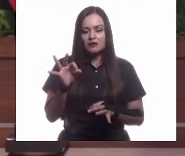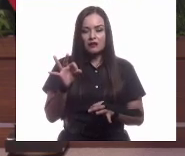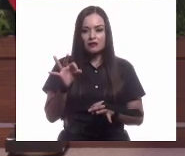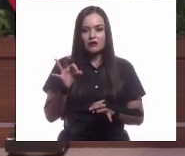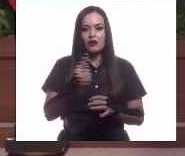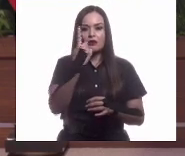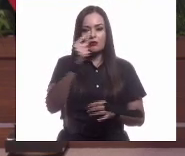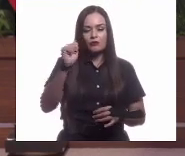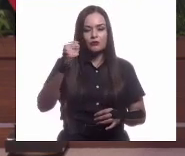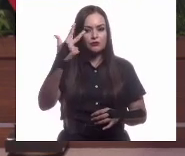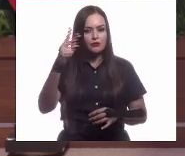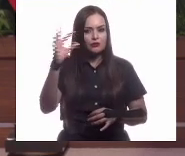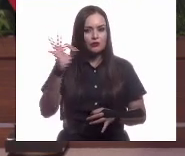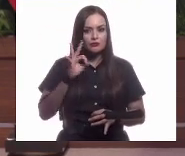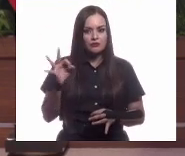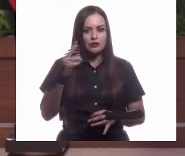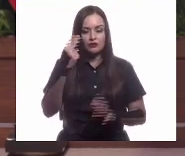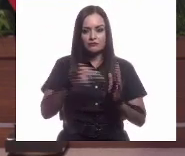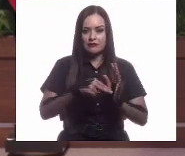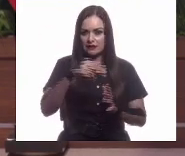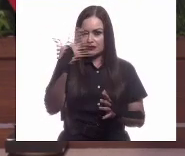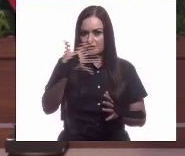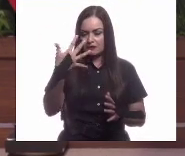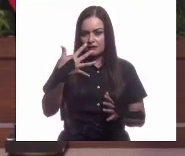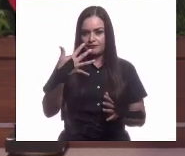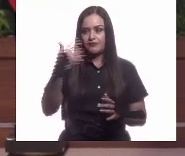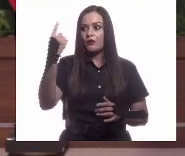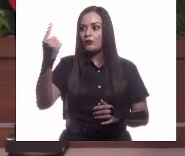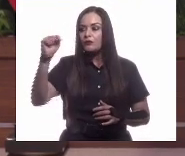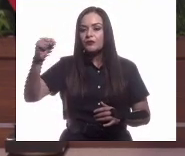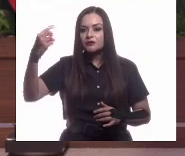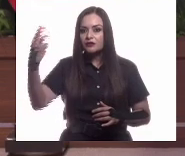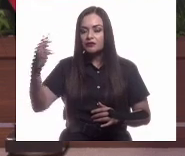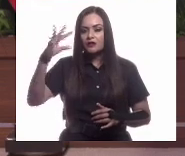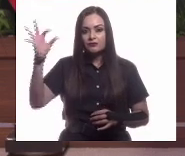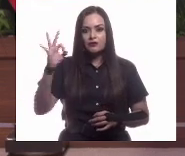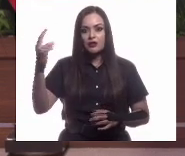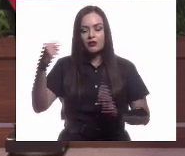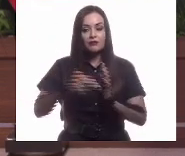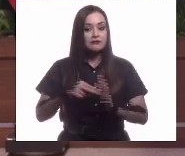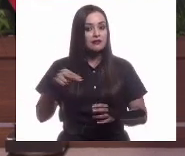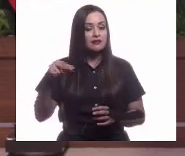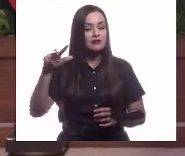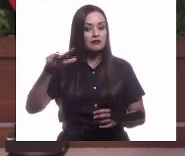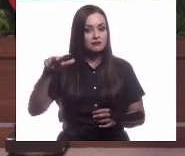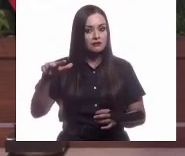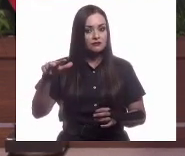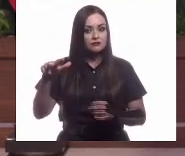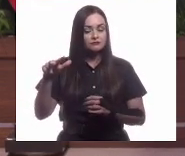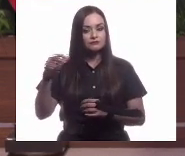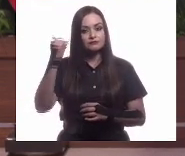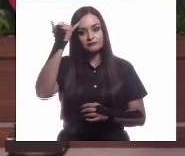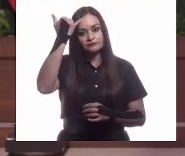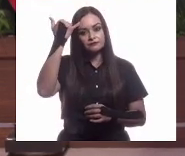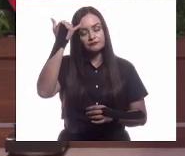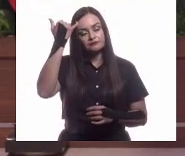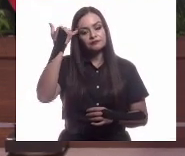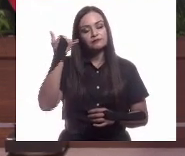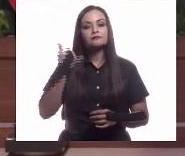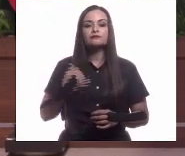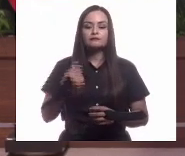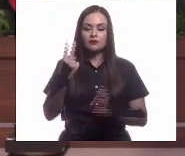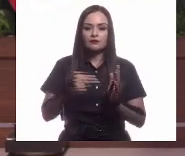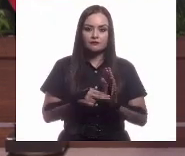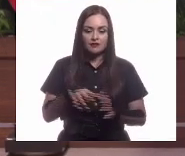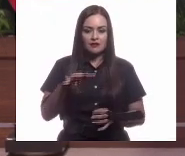del 1.8% en 2015 al 1.3% en el 2018. Finalmente, este año